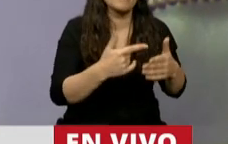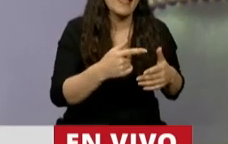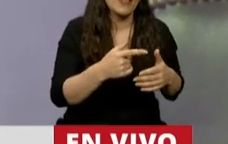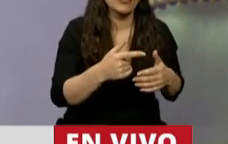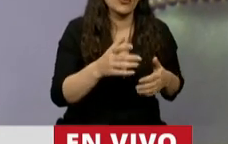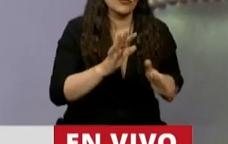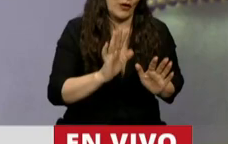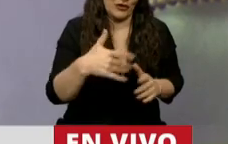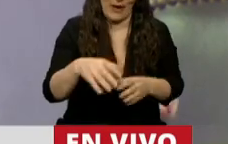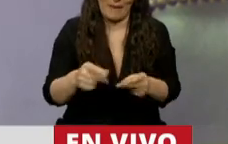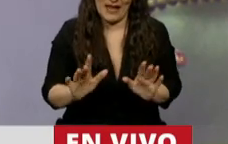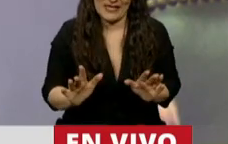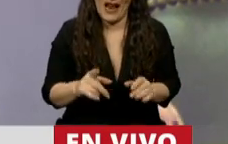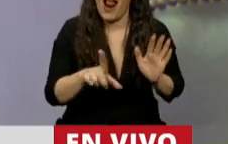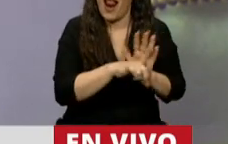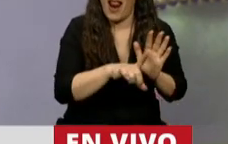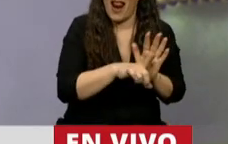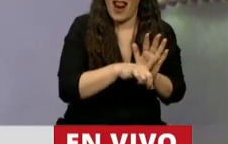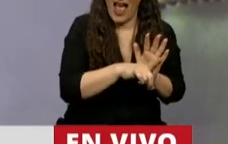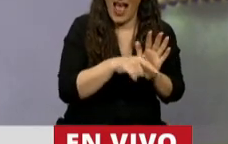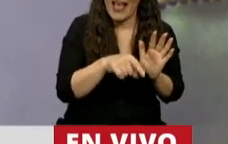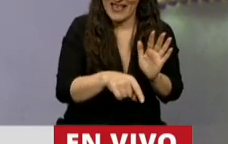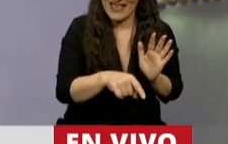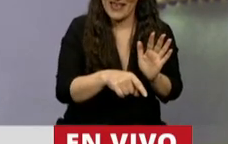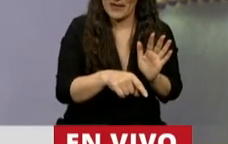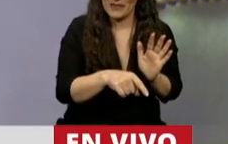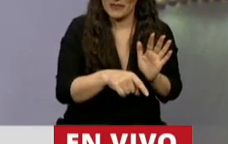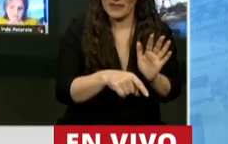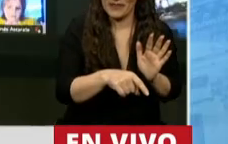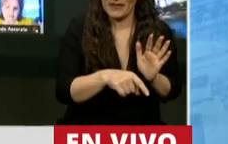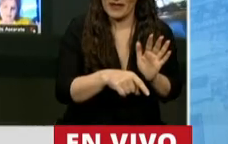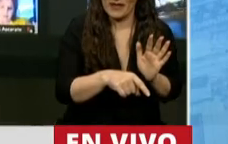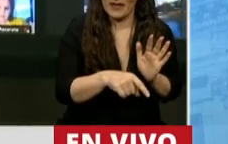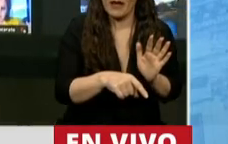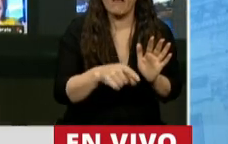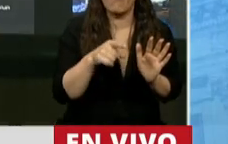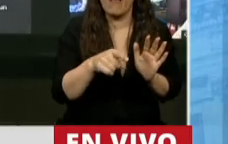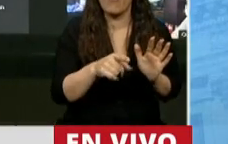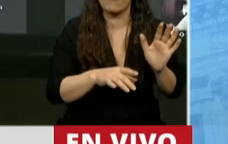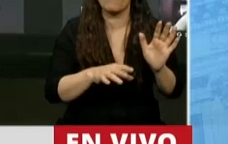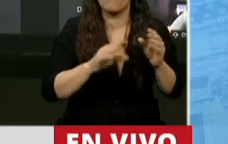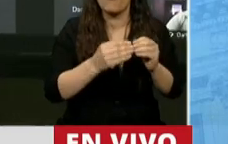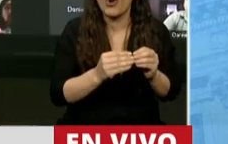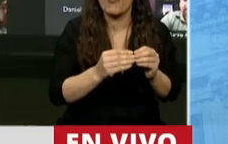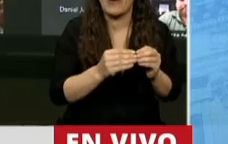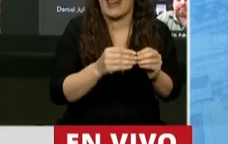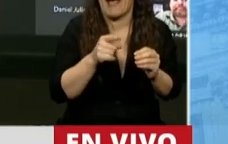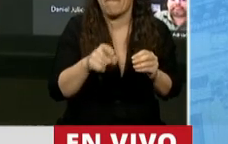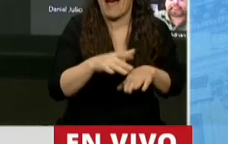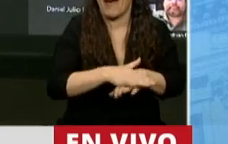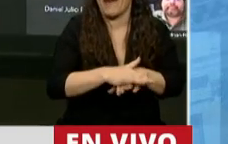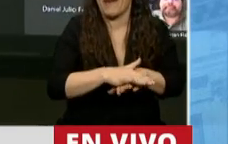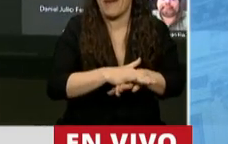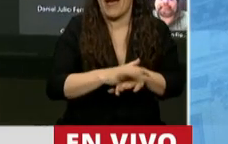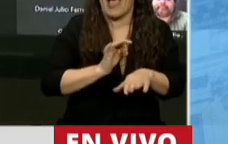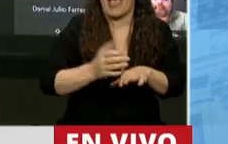cerrar, presidente, esta ley particularmente, además, no solo arrastra los problemas estructurales que no puede resolver